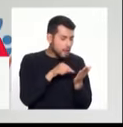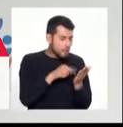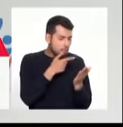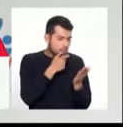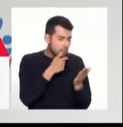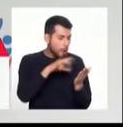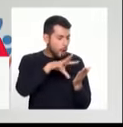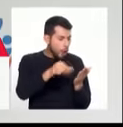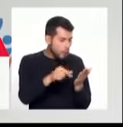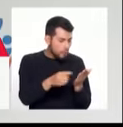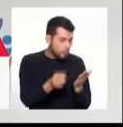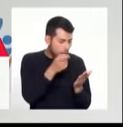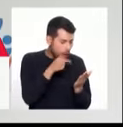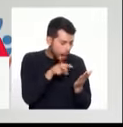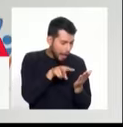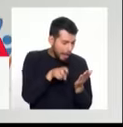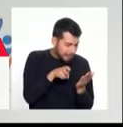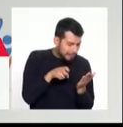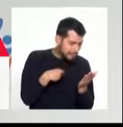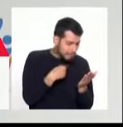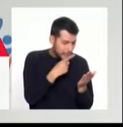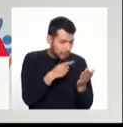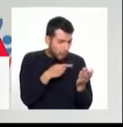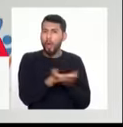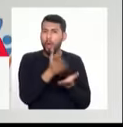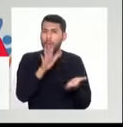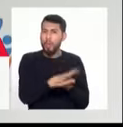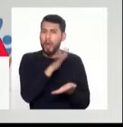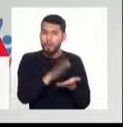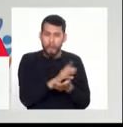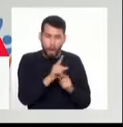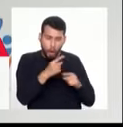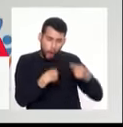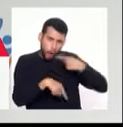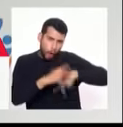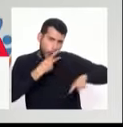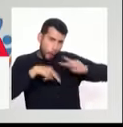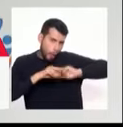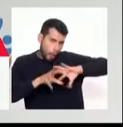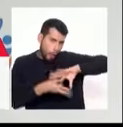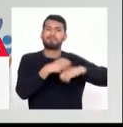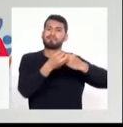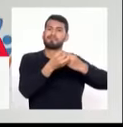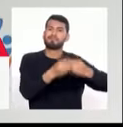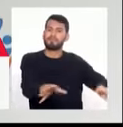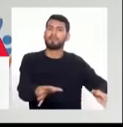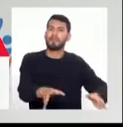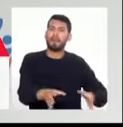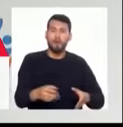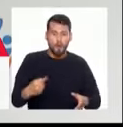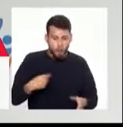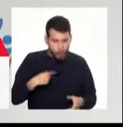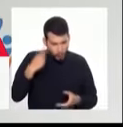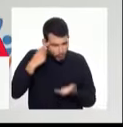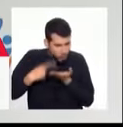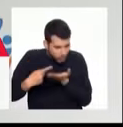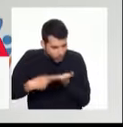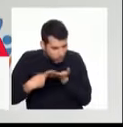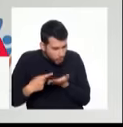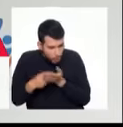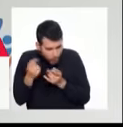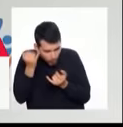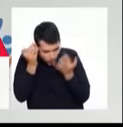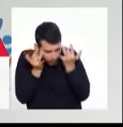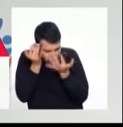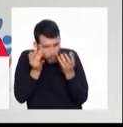decía, ¿van a hacer ellos obras de prevención o van a mitigar?